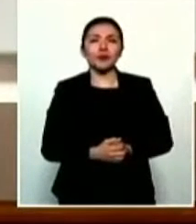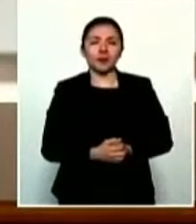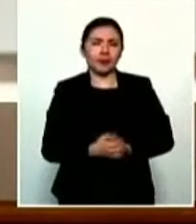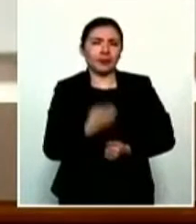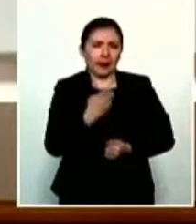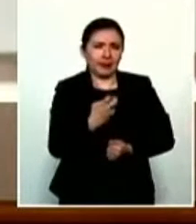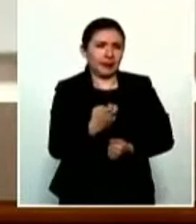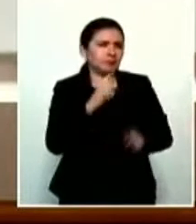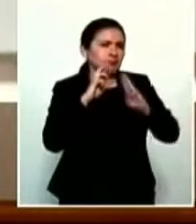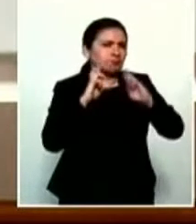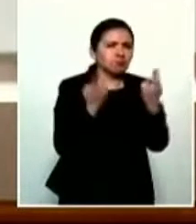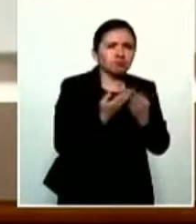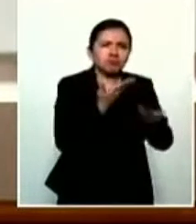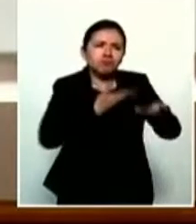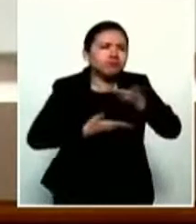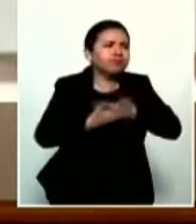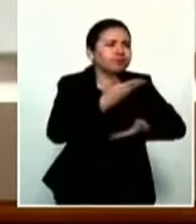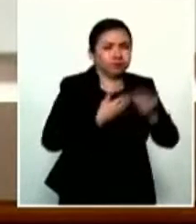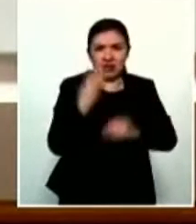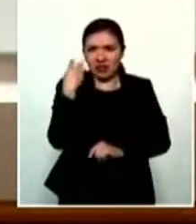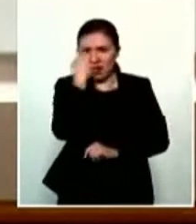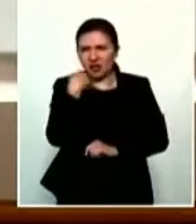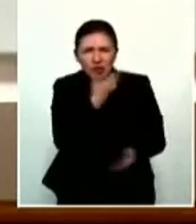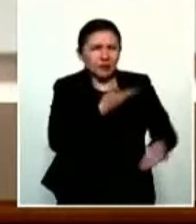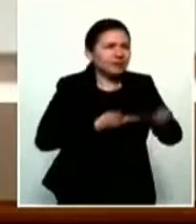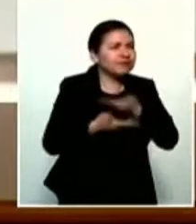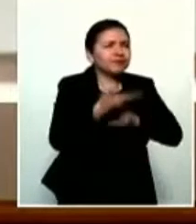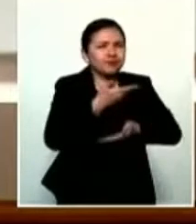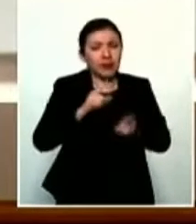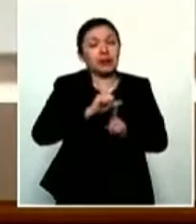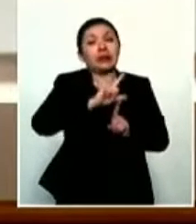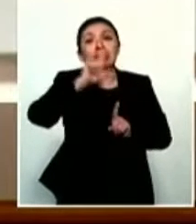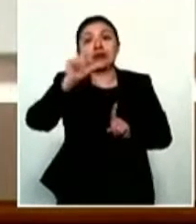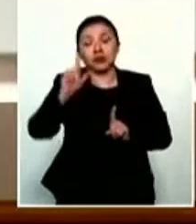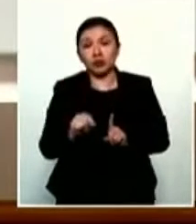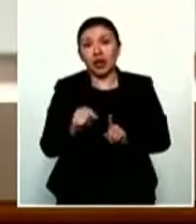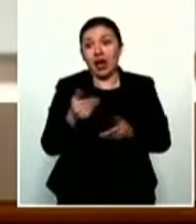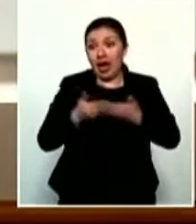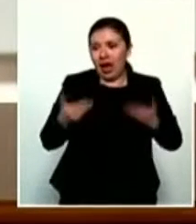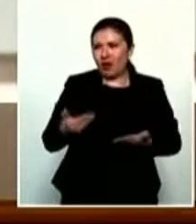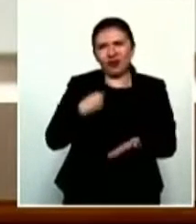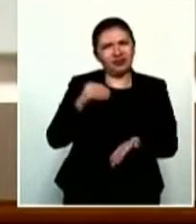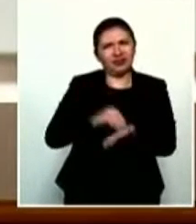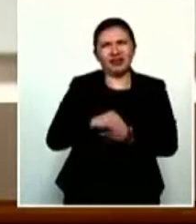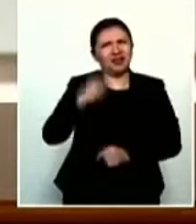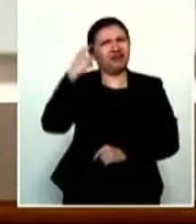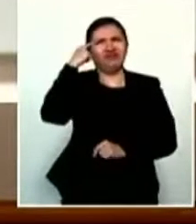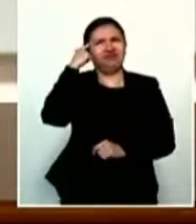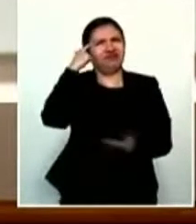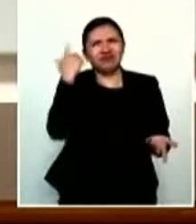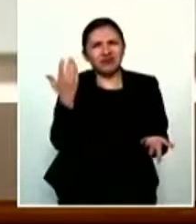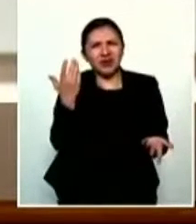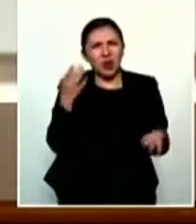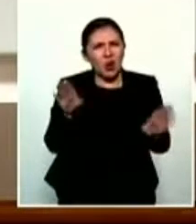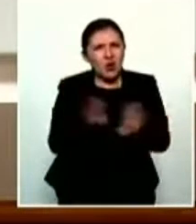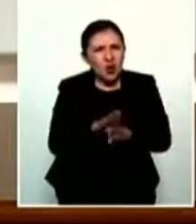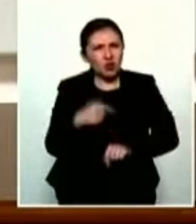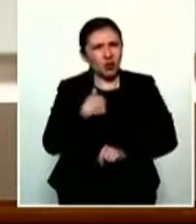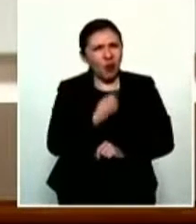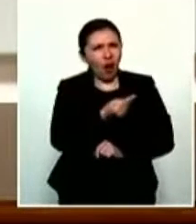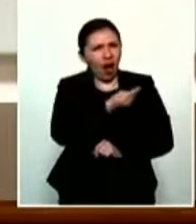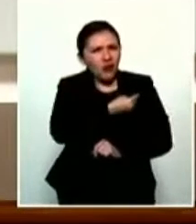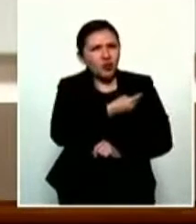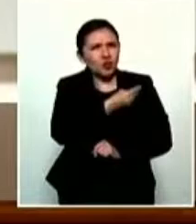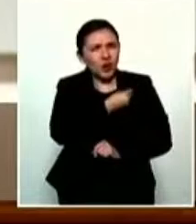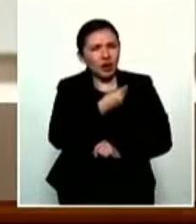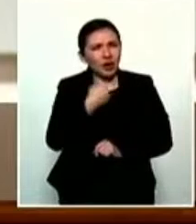Después de terminar esa reunión de más de 3 horas, en la cual todavía hoy no entiendo por qué pude aguantar